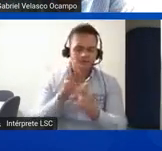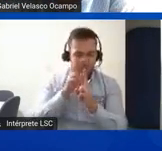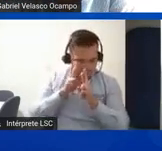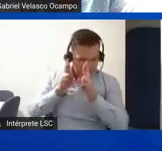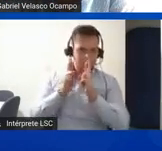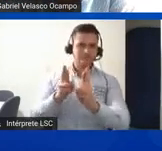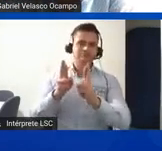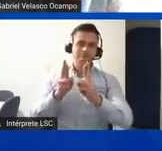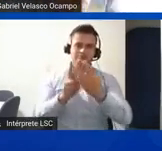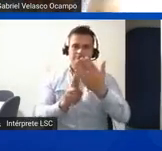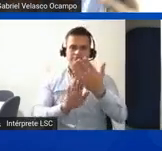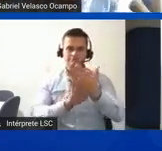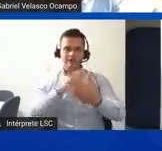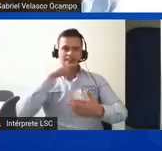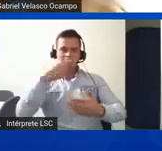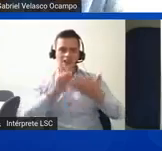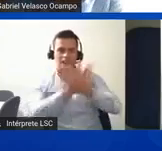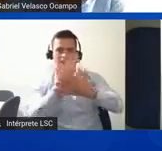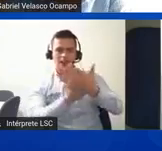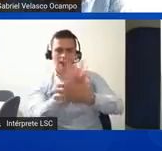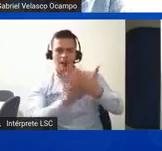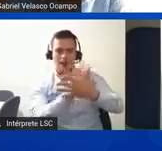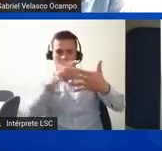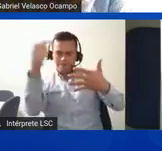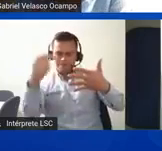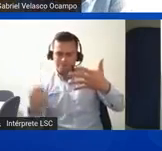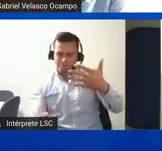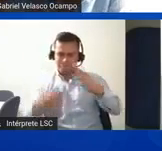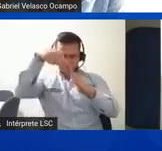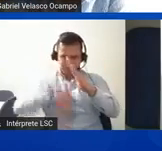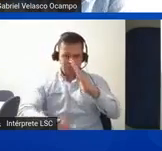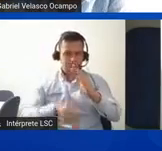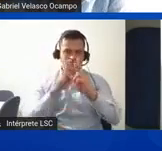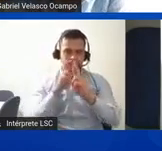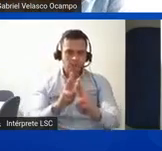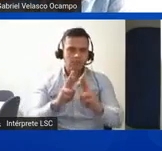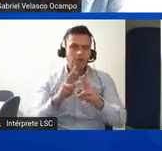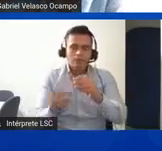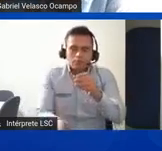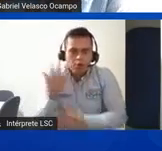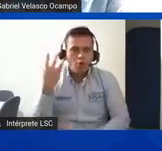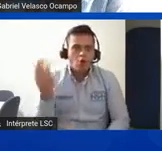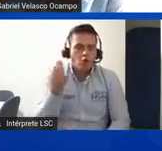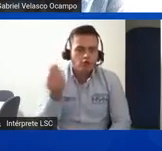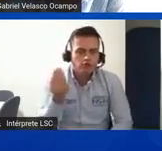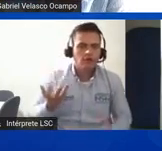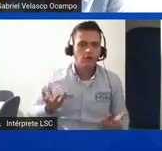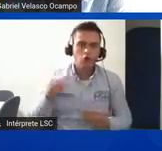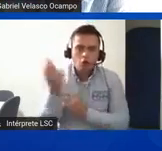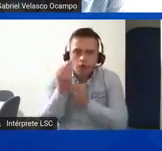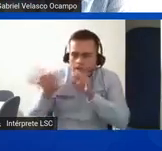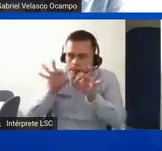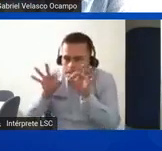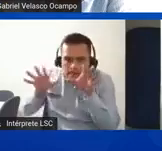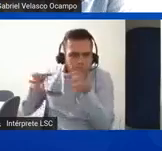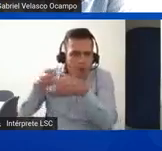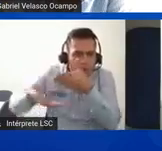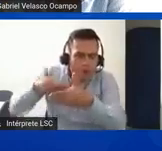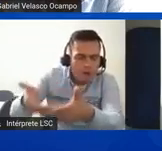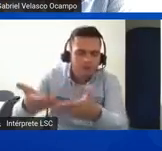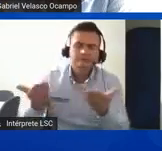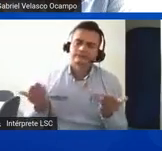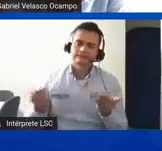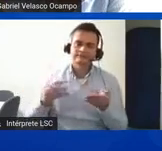lengua y todas las implicaciones que esto tiene, la creación del Consejo, la armonización del mismo. Yo creo que es un avance